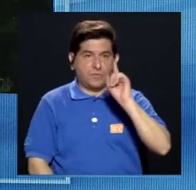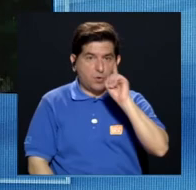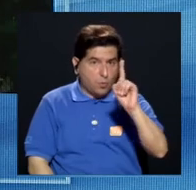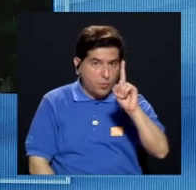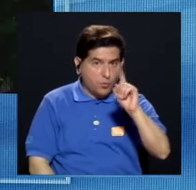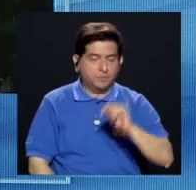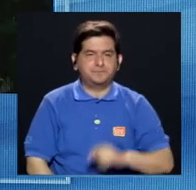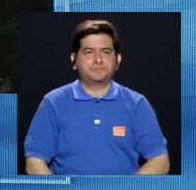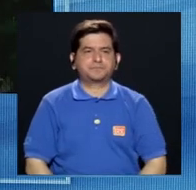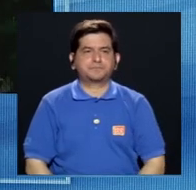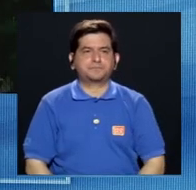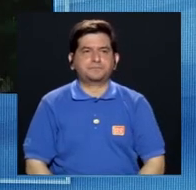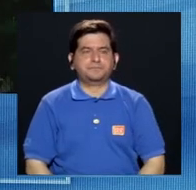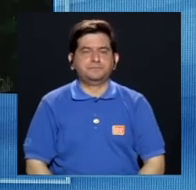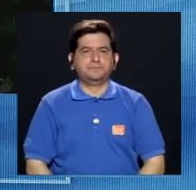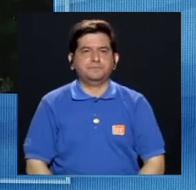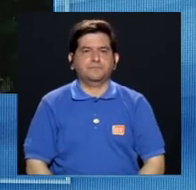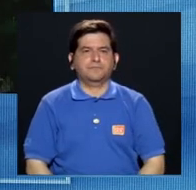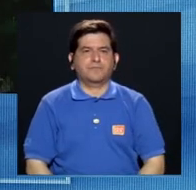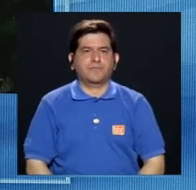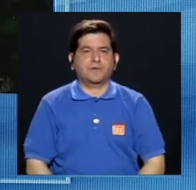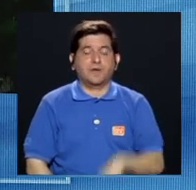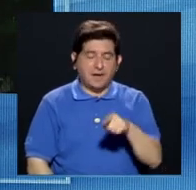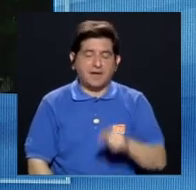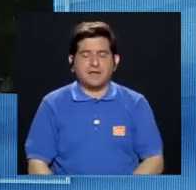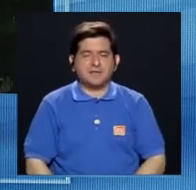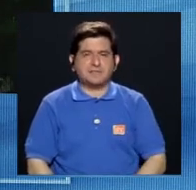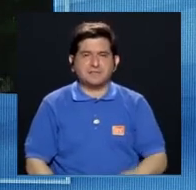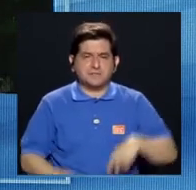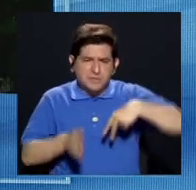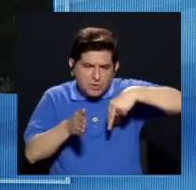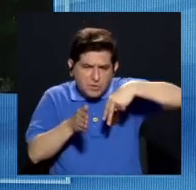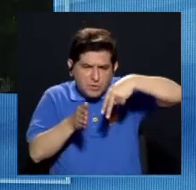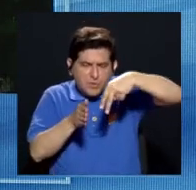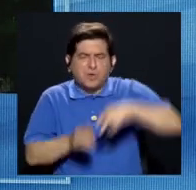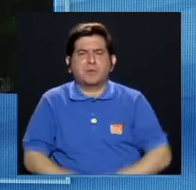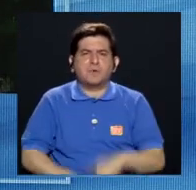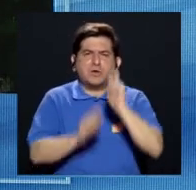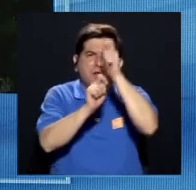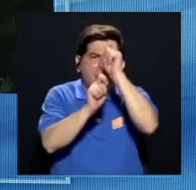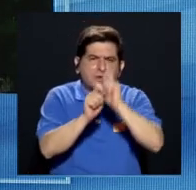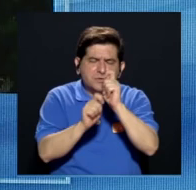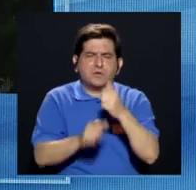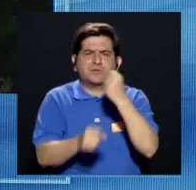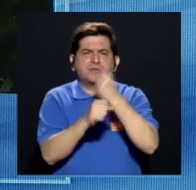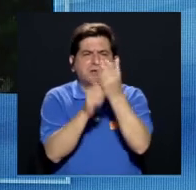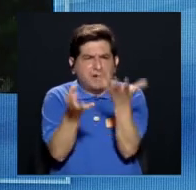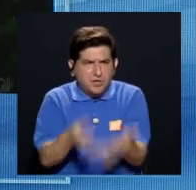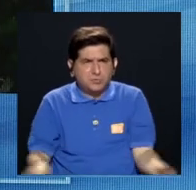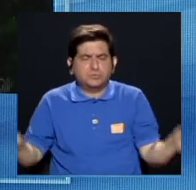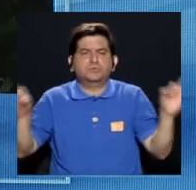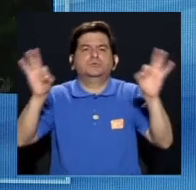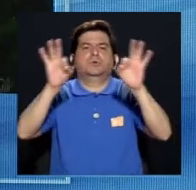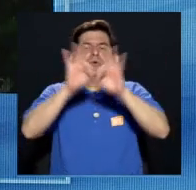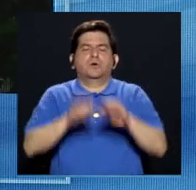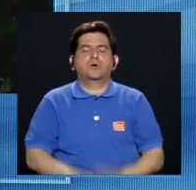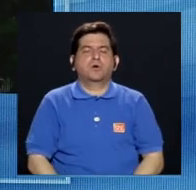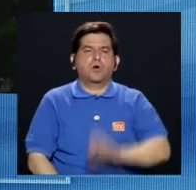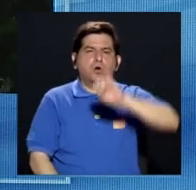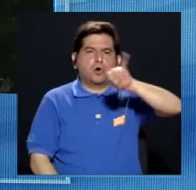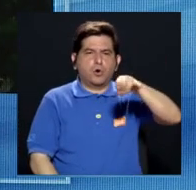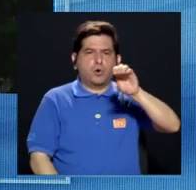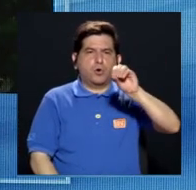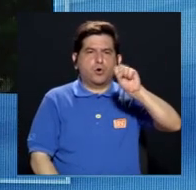esos hitos es el pasaje escultórico con obras maestras de José